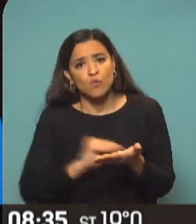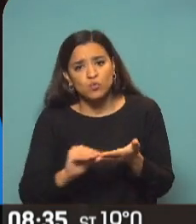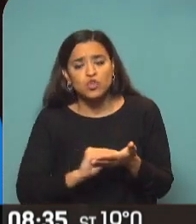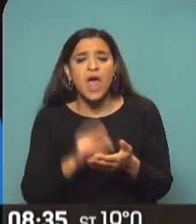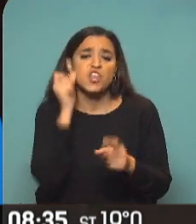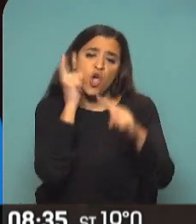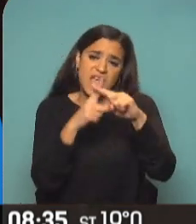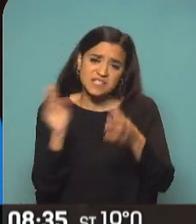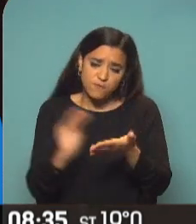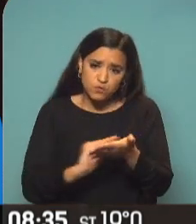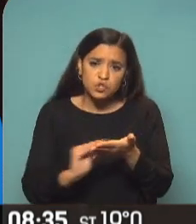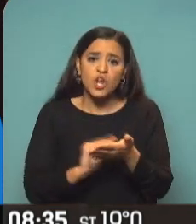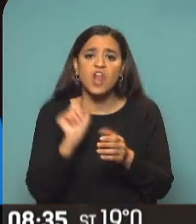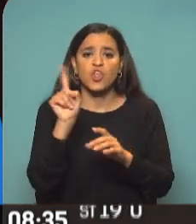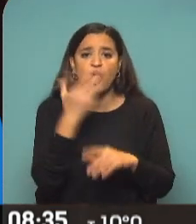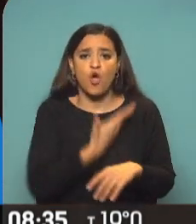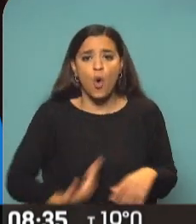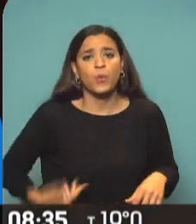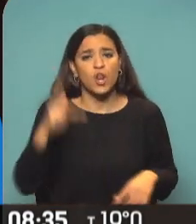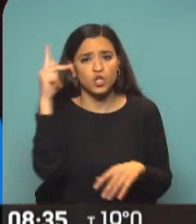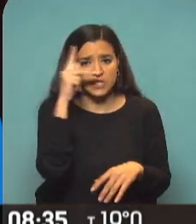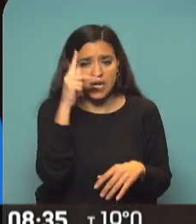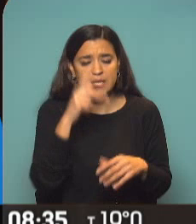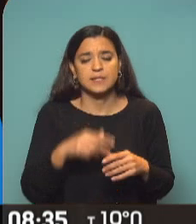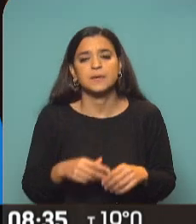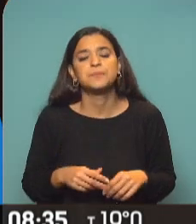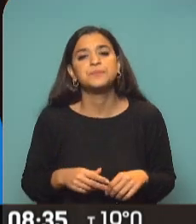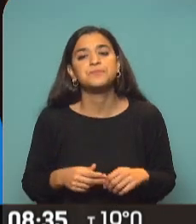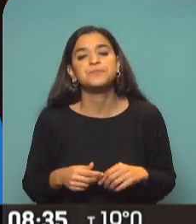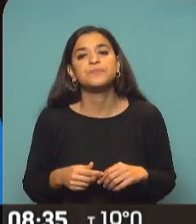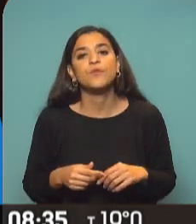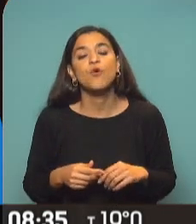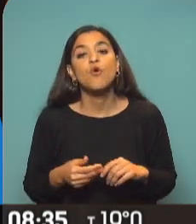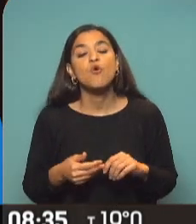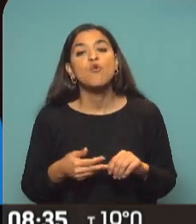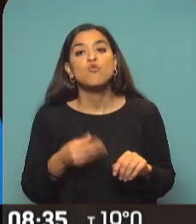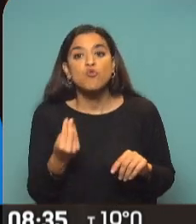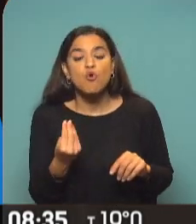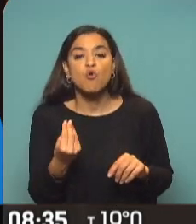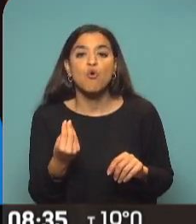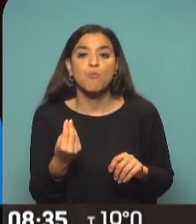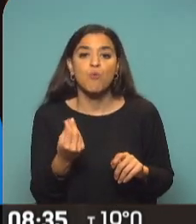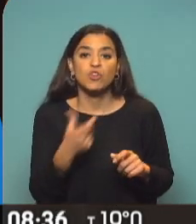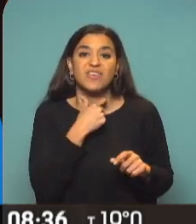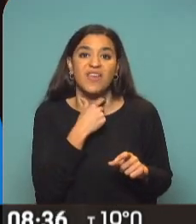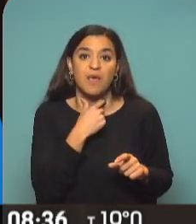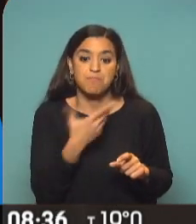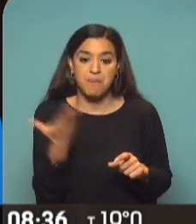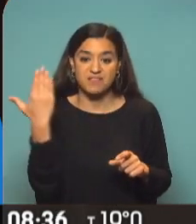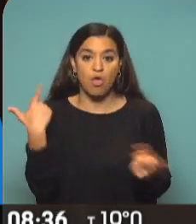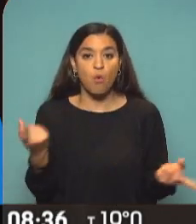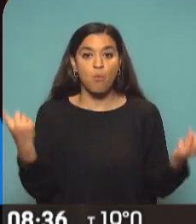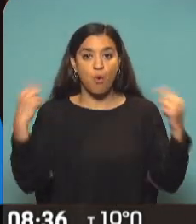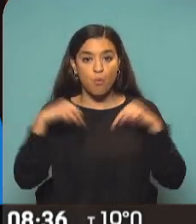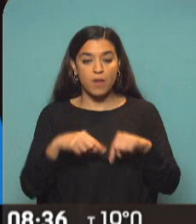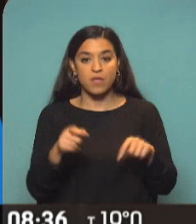y exfuncionarios del gobierno kirchnerista, cómo intentan volver al pasado. Por ejemplo, lo que